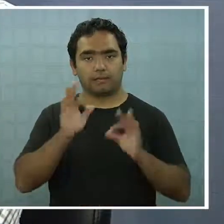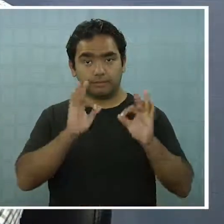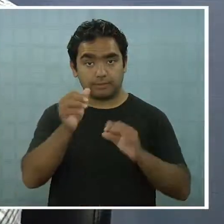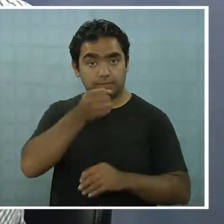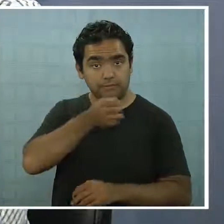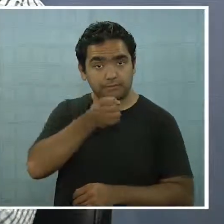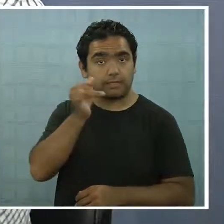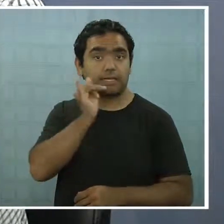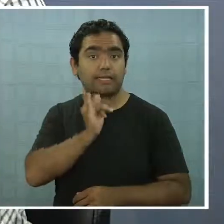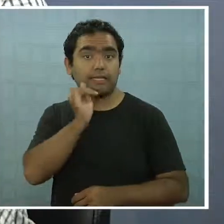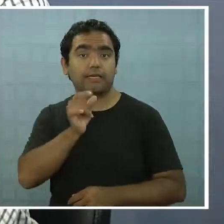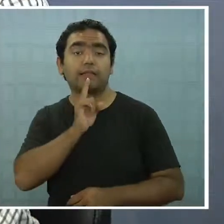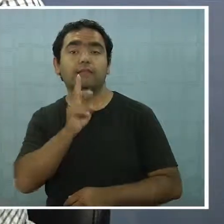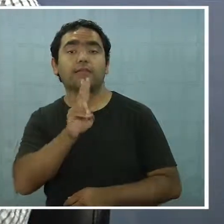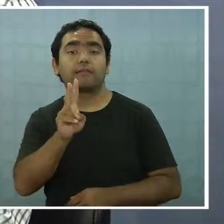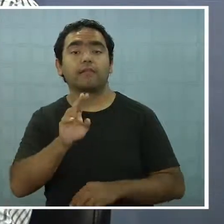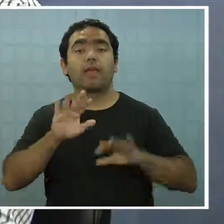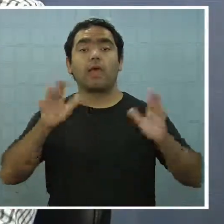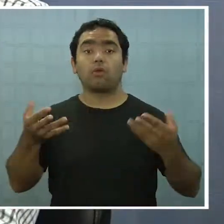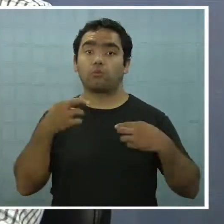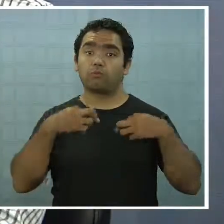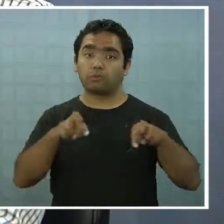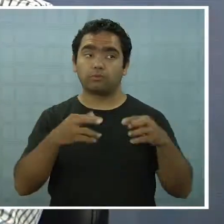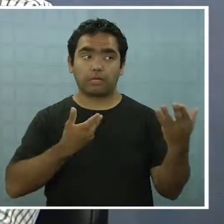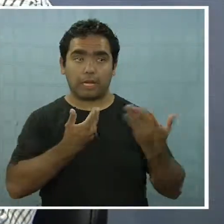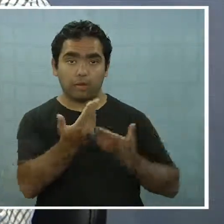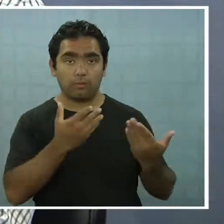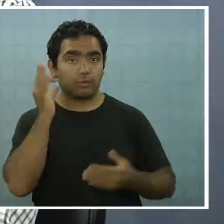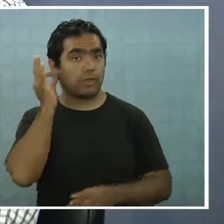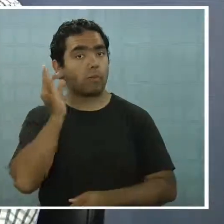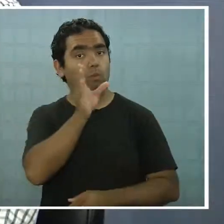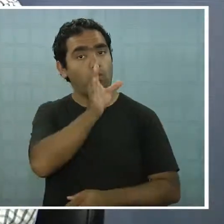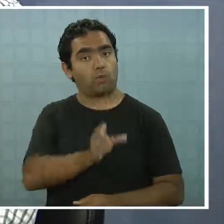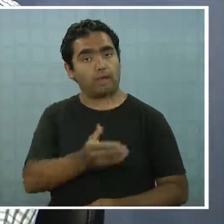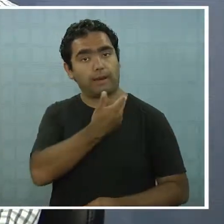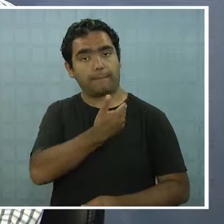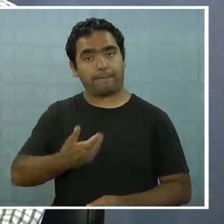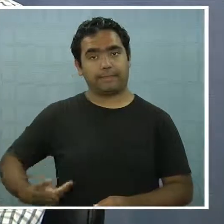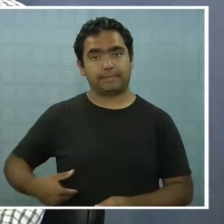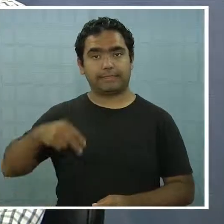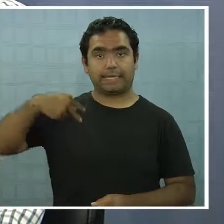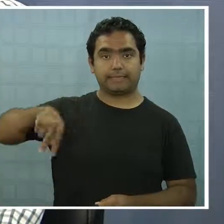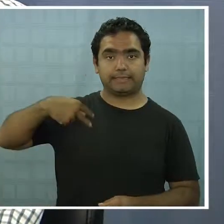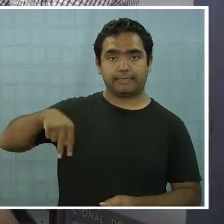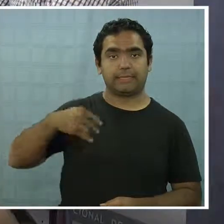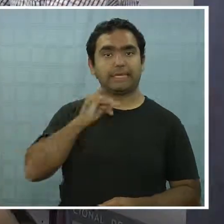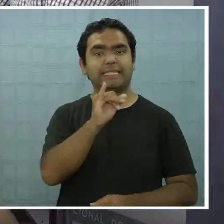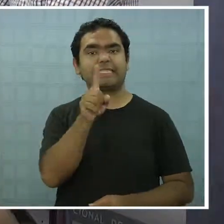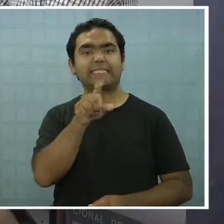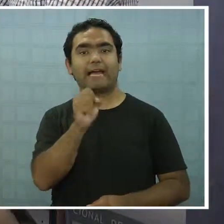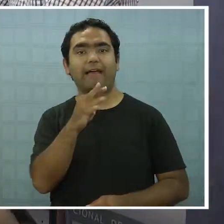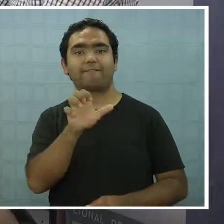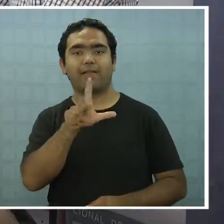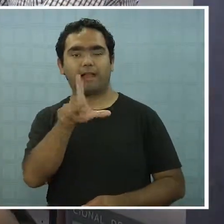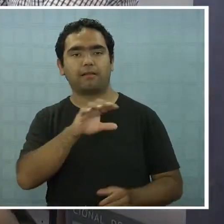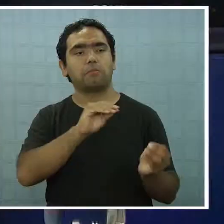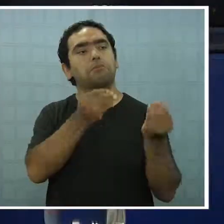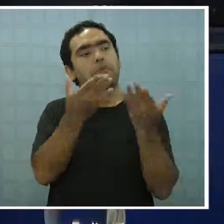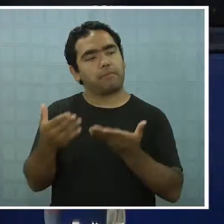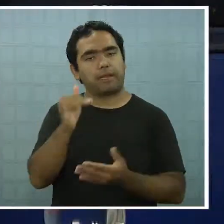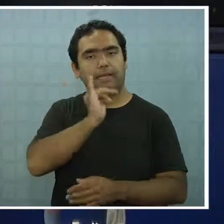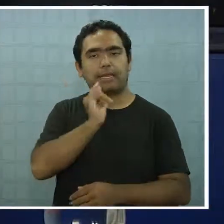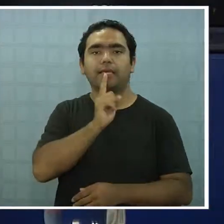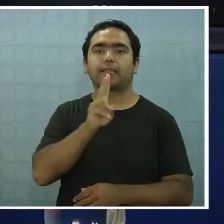Especial de prensa en Iquique Televisión, en esta oportunidad para conversar con la presidenta del Senado, la senadora Isabel Allende. Bienvenida a Iquique